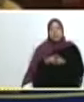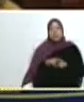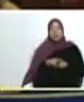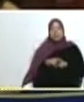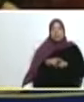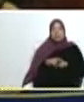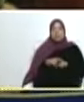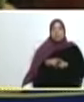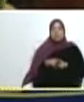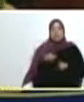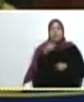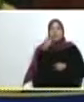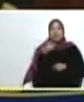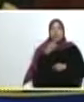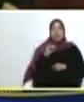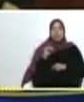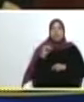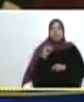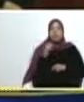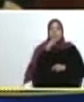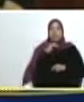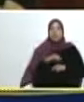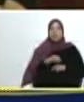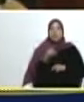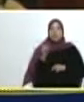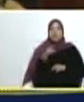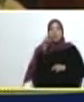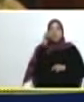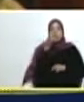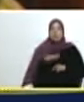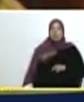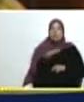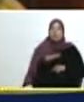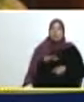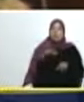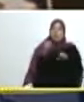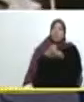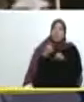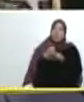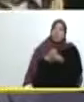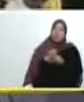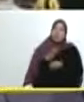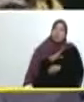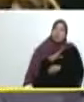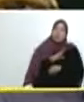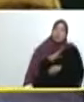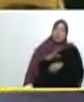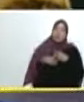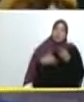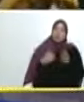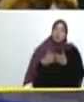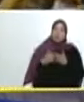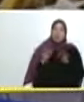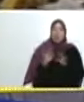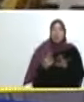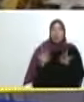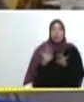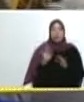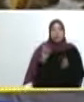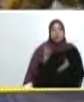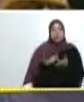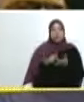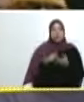en un documento político para la historia la necesidad de salvar el planeta y perpetuar la especie humana. Y nosotros estamos